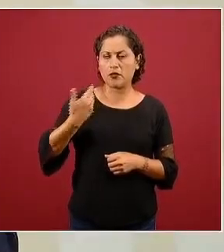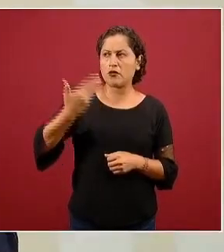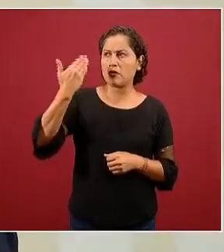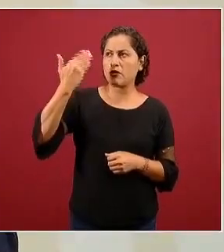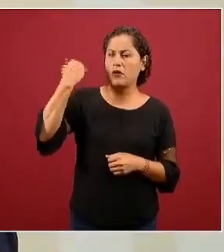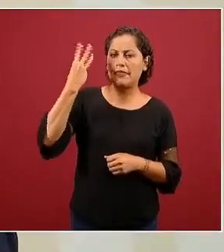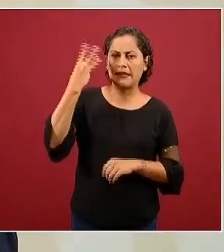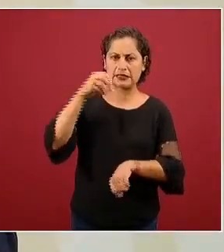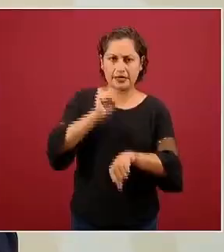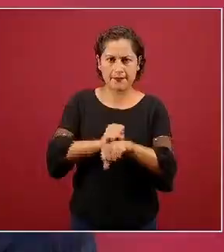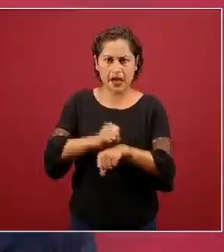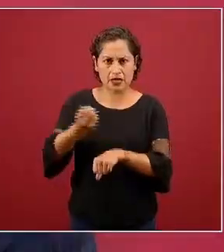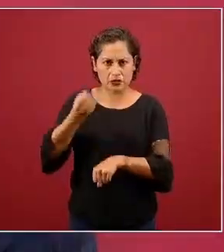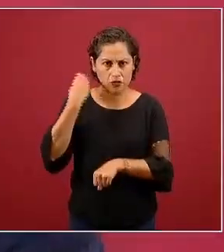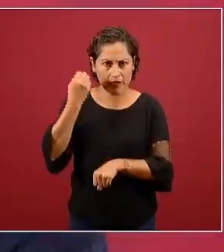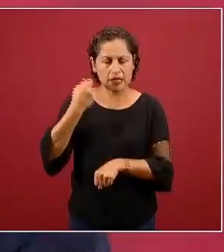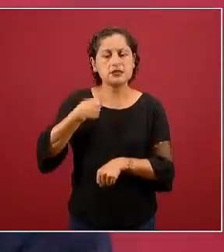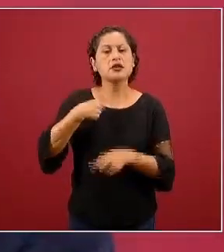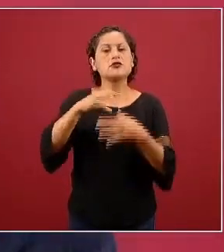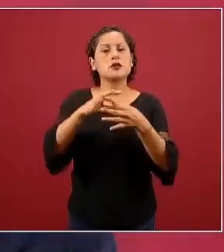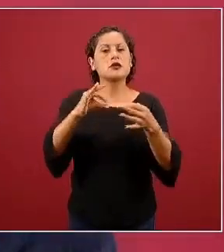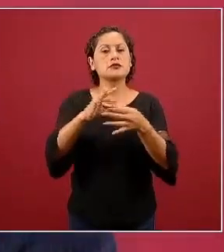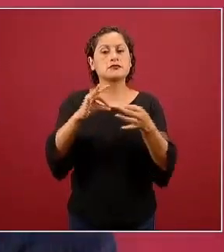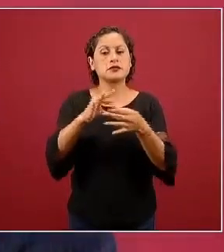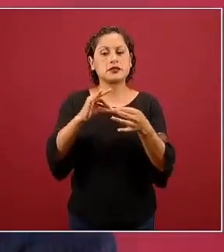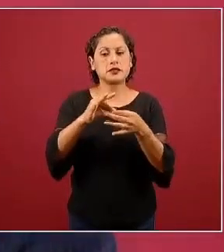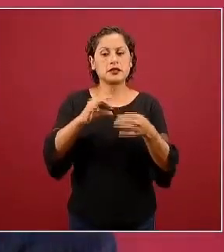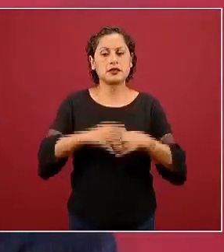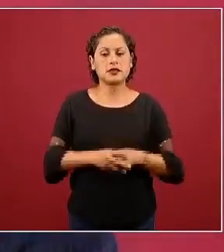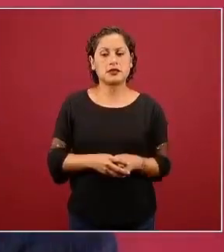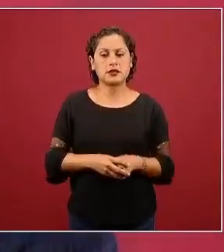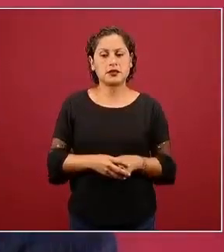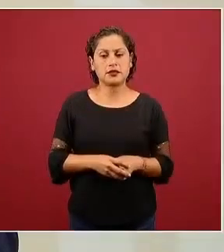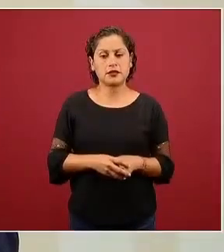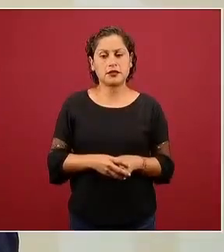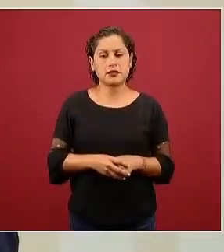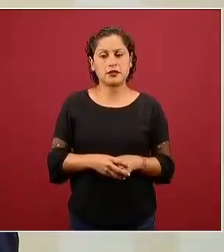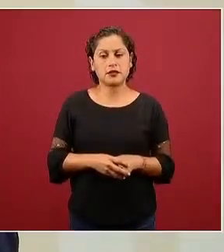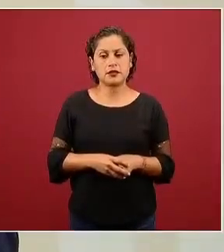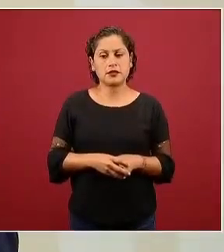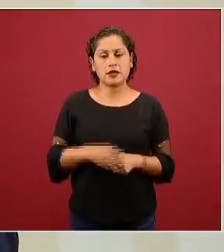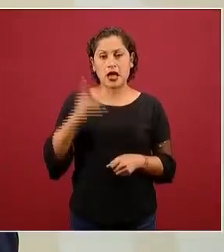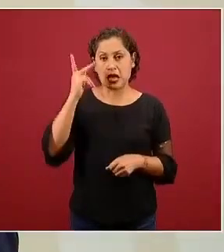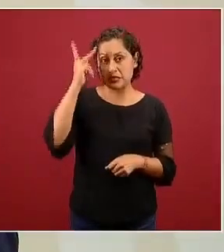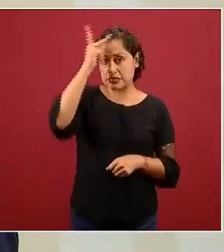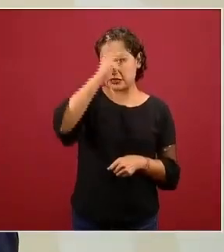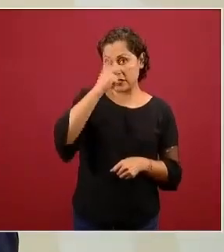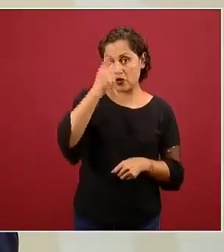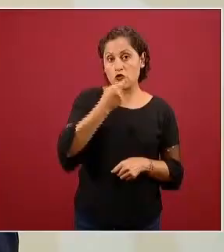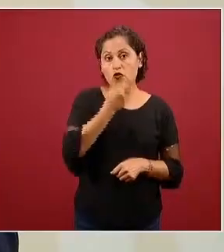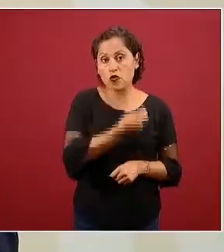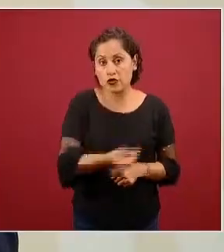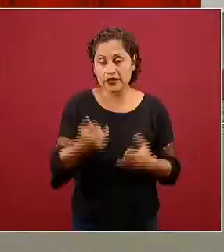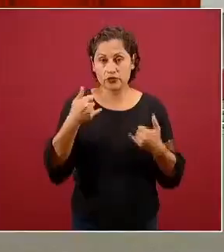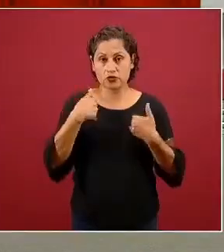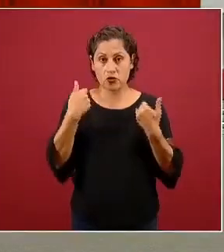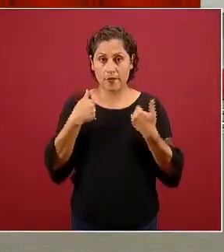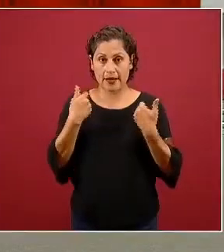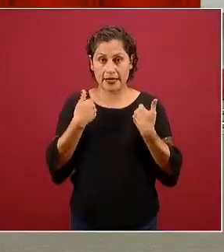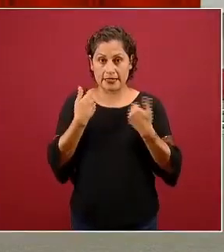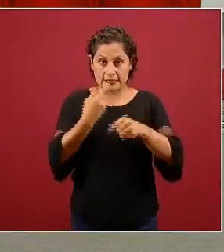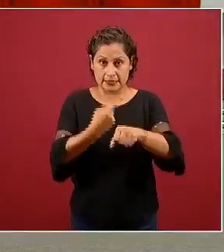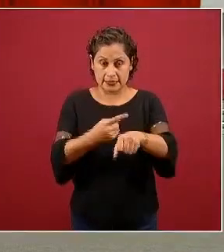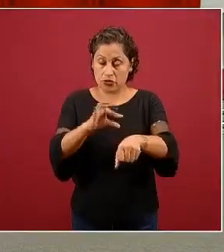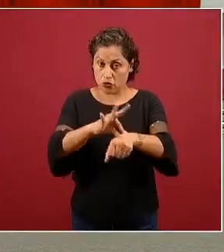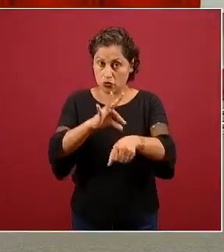hace 3 semanas, que si bien somos muy pocos psiquiatras infantiles y de la adolescencia, hemos